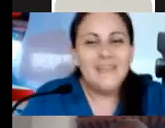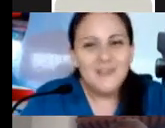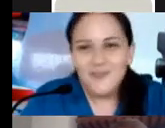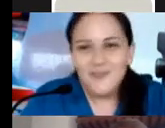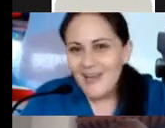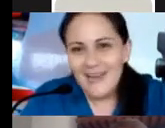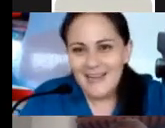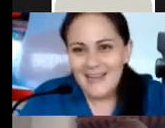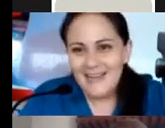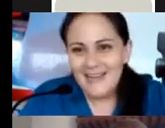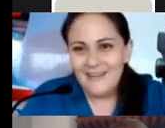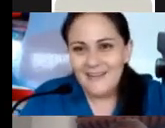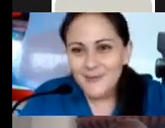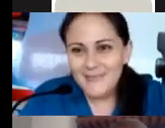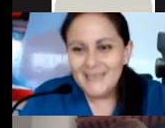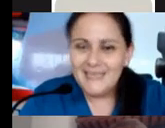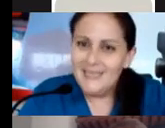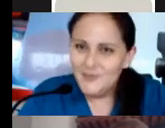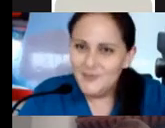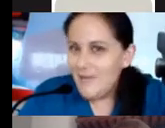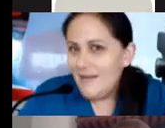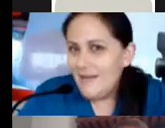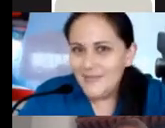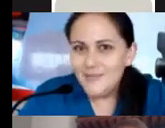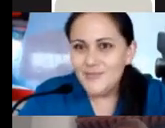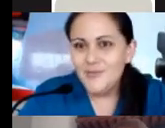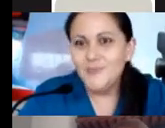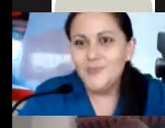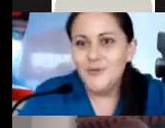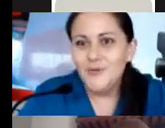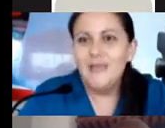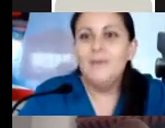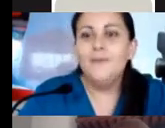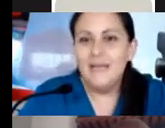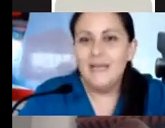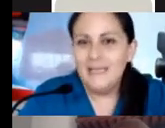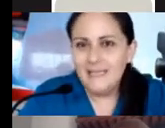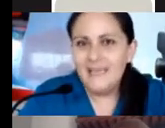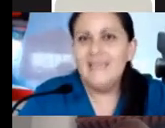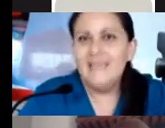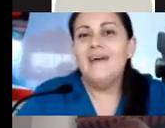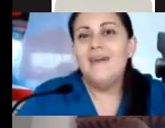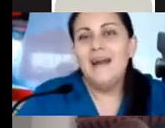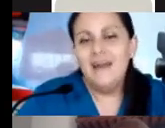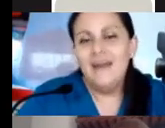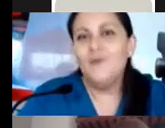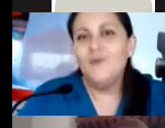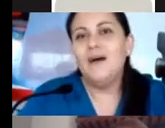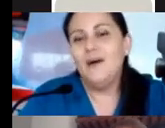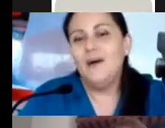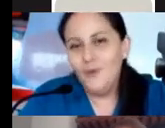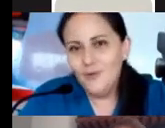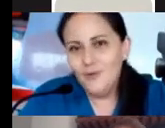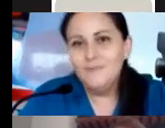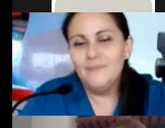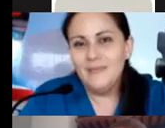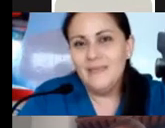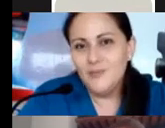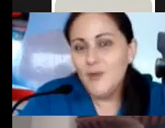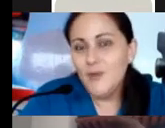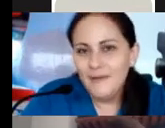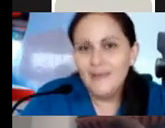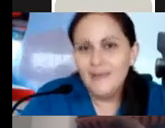desmontar toda la funda, que eso es viable, o sea, es una opción, poderla quitar y lavarla con